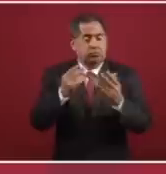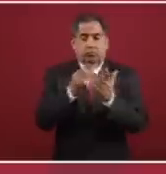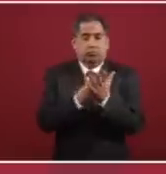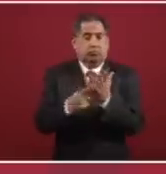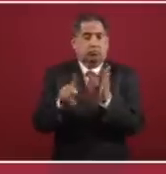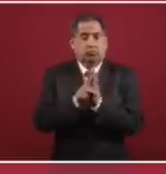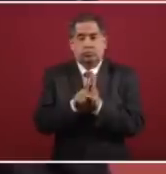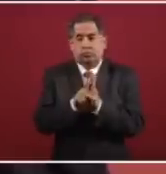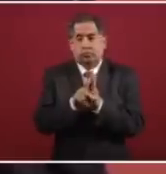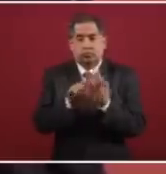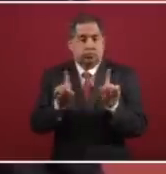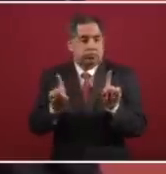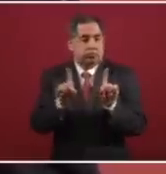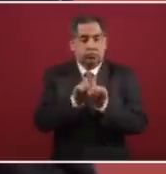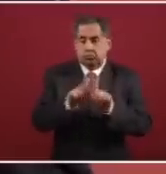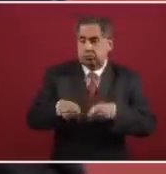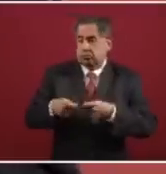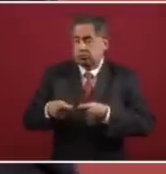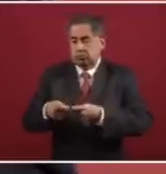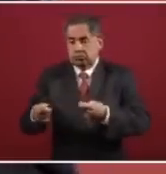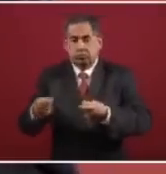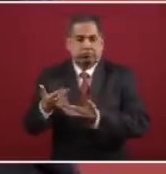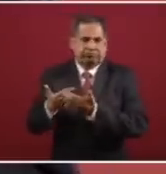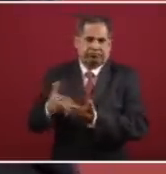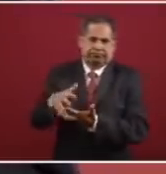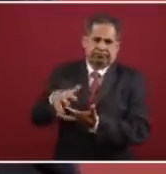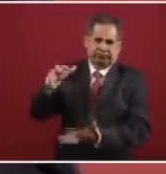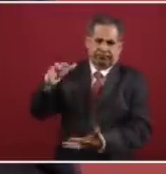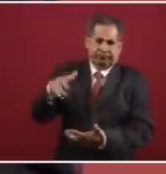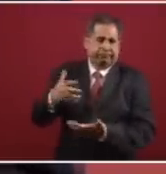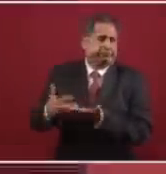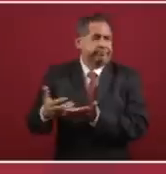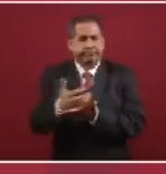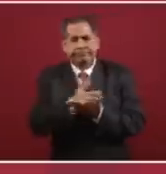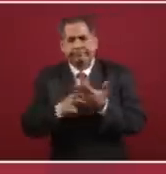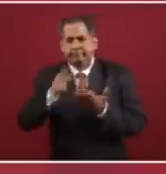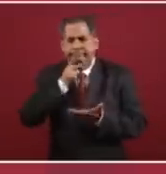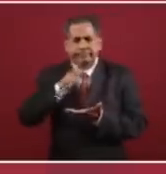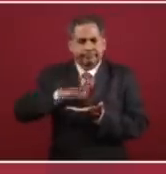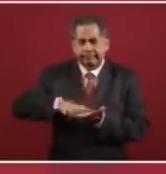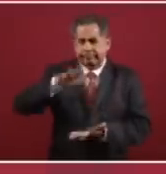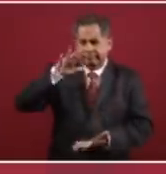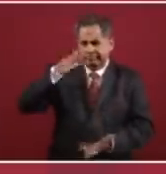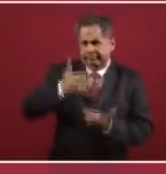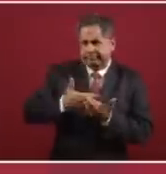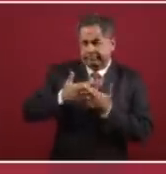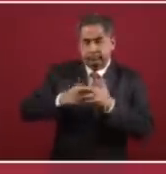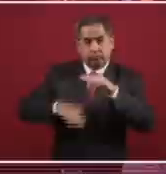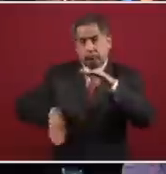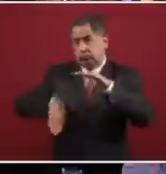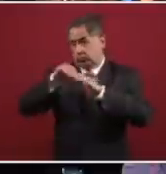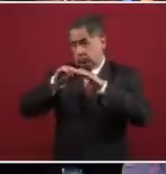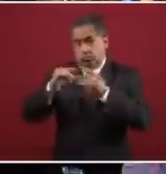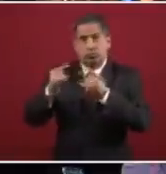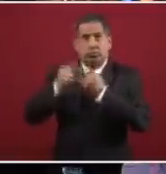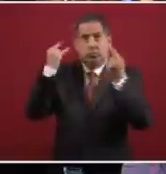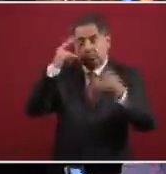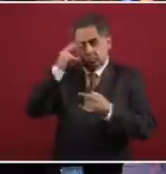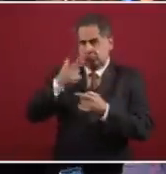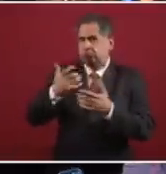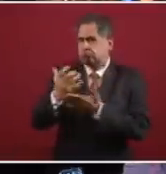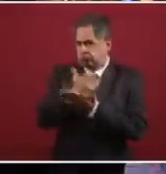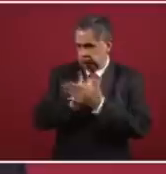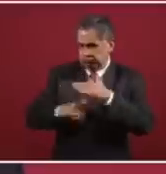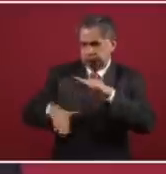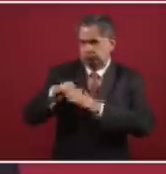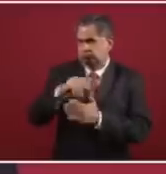estaban administrando la abundancia, porque eran los precios del petróleo más altos que han habido en toda la historia,